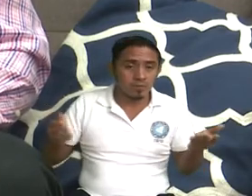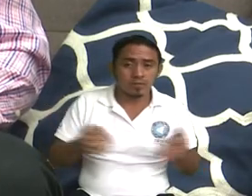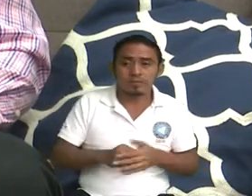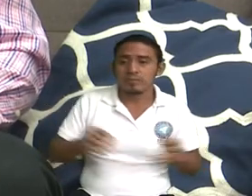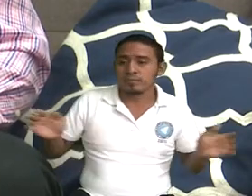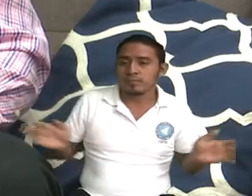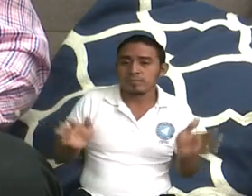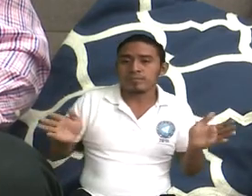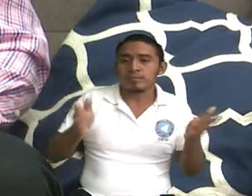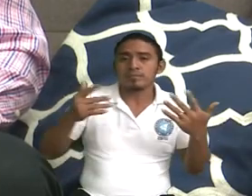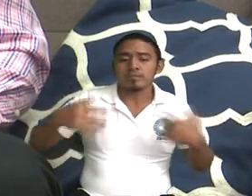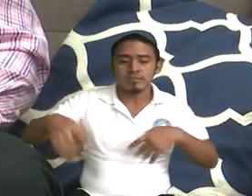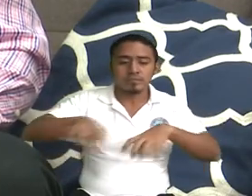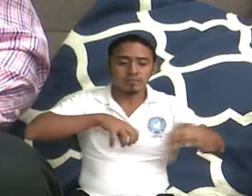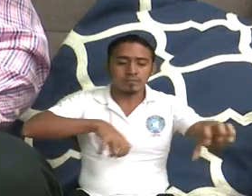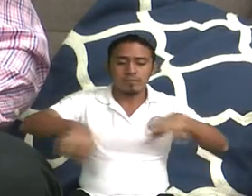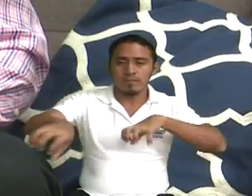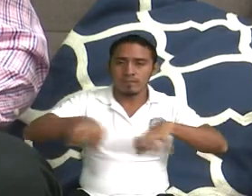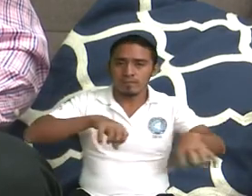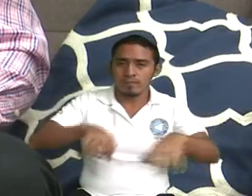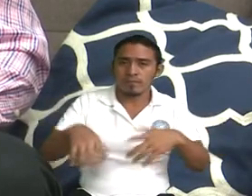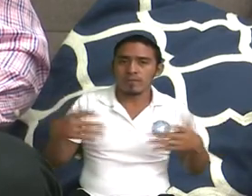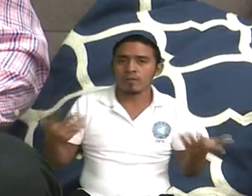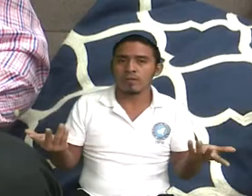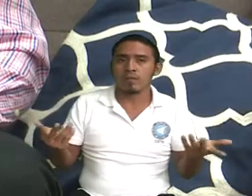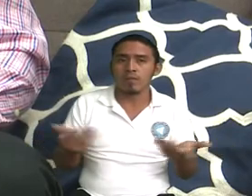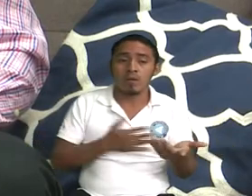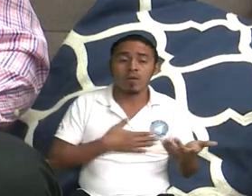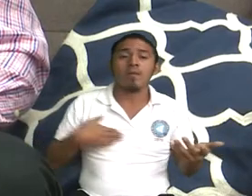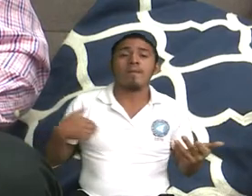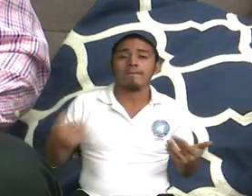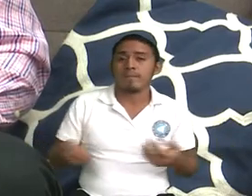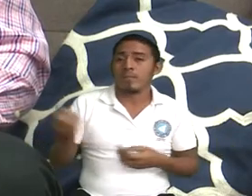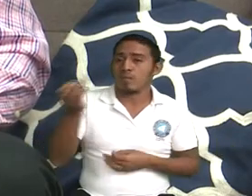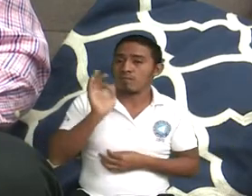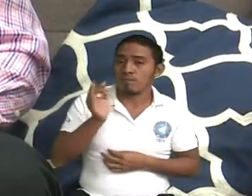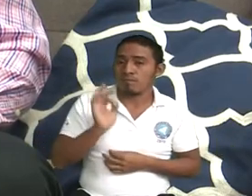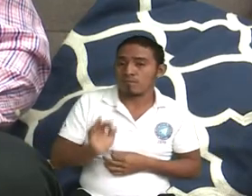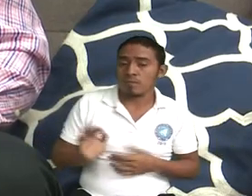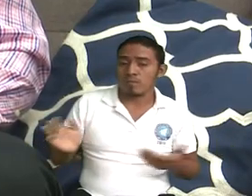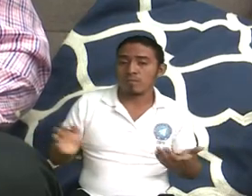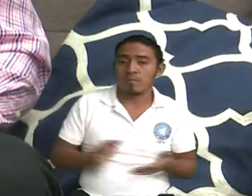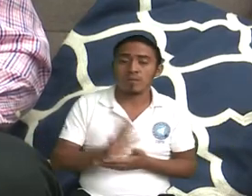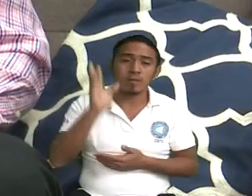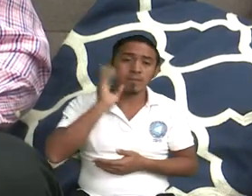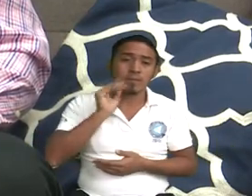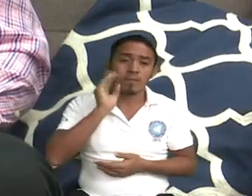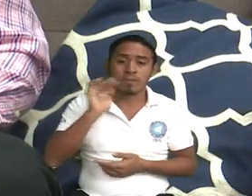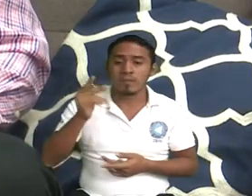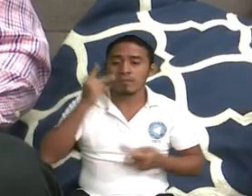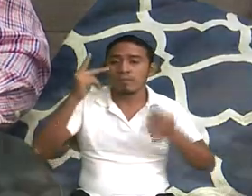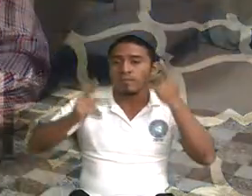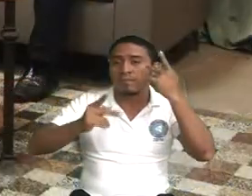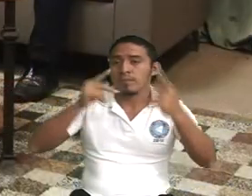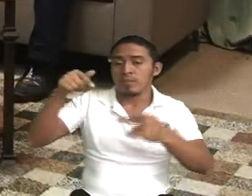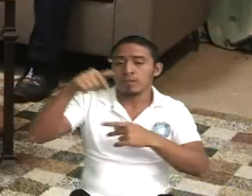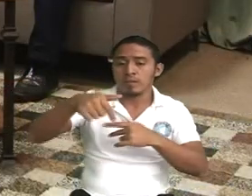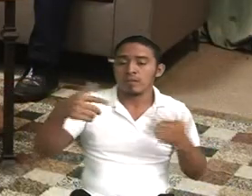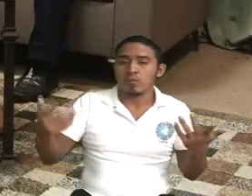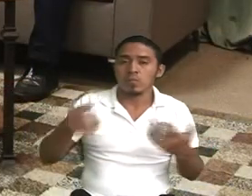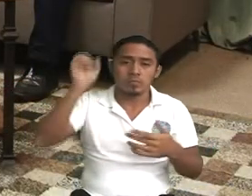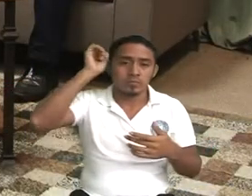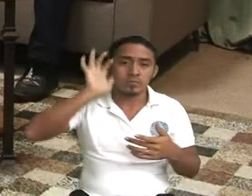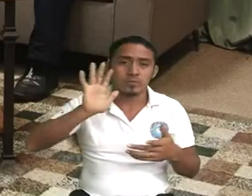la efectividad de las actividades realizadas y, a continuación, mejorar la experiencia de cada familia que visite, ya sean los centros turísticos